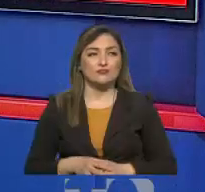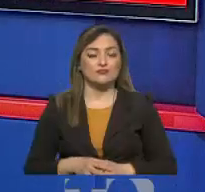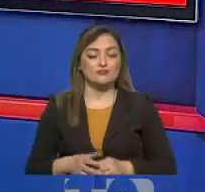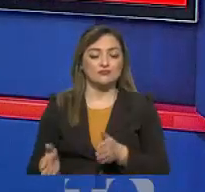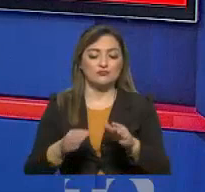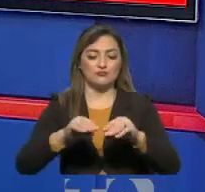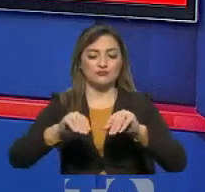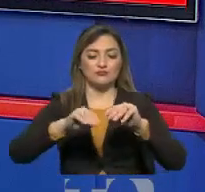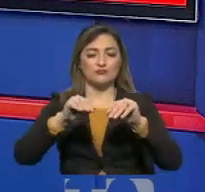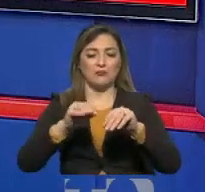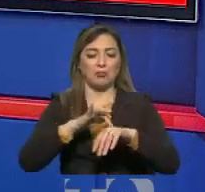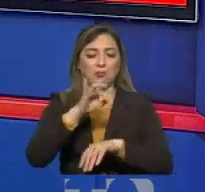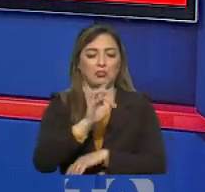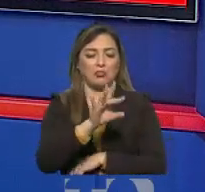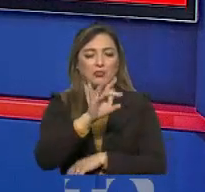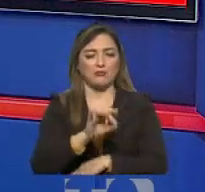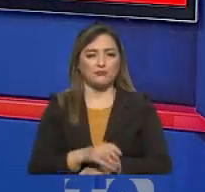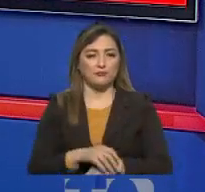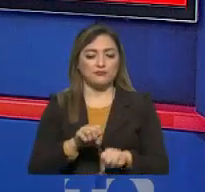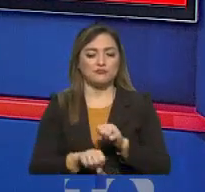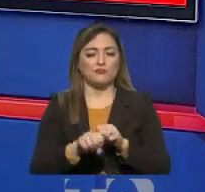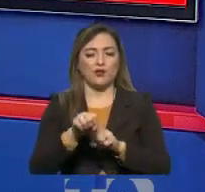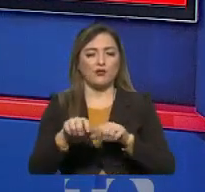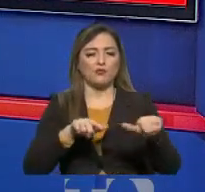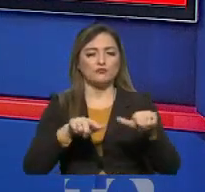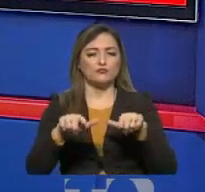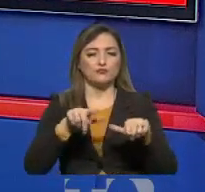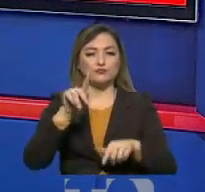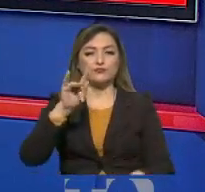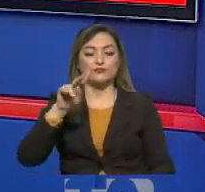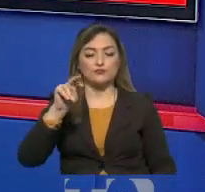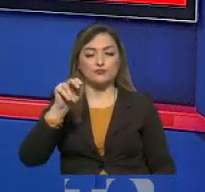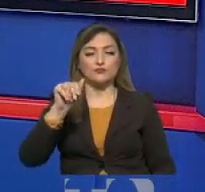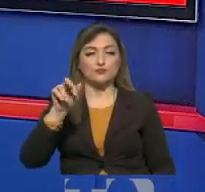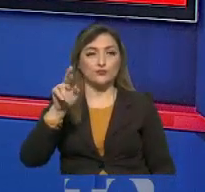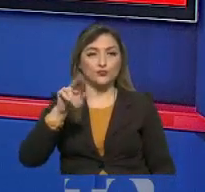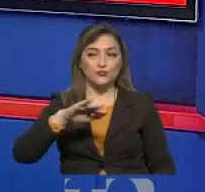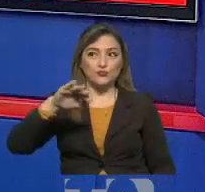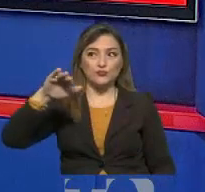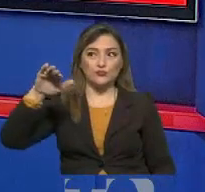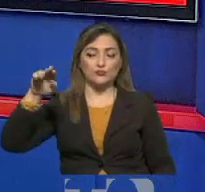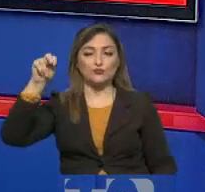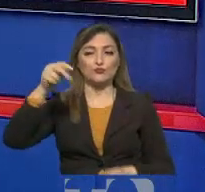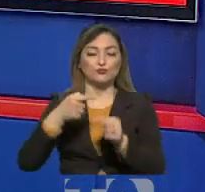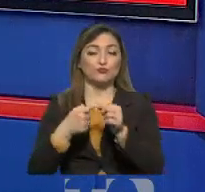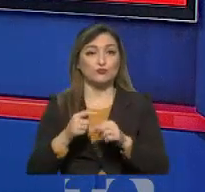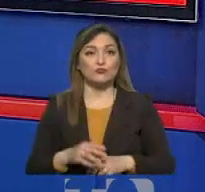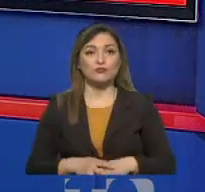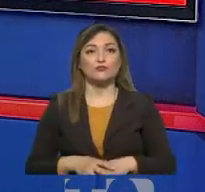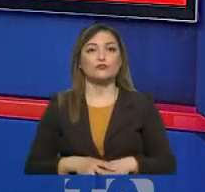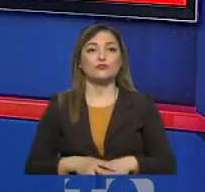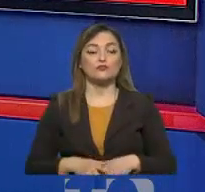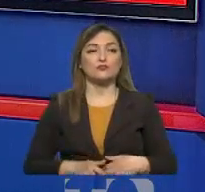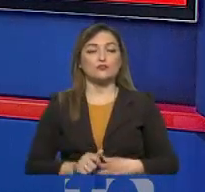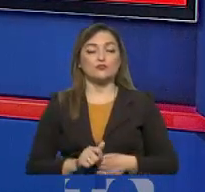Un terreno baldío se encuentra en malas condiciones en el sector del Pinar Alto, en el norte de la capital. En reiteradas